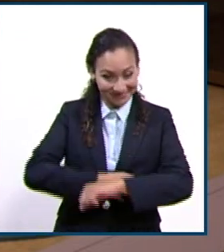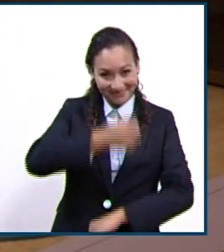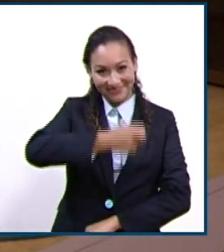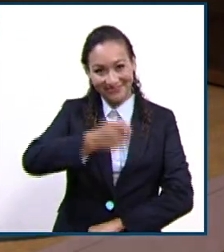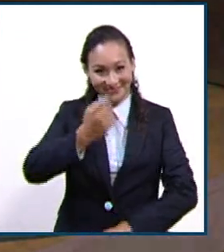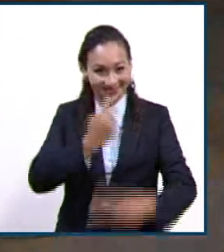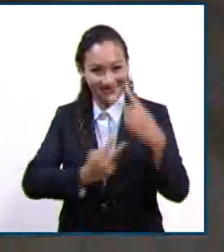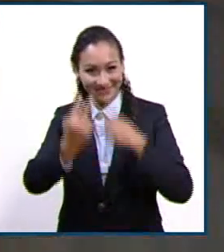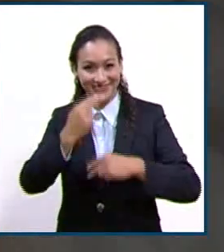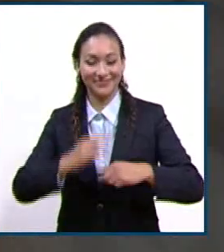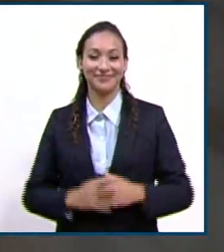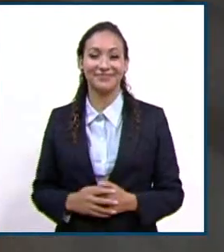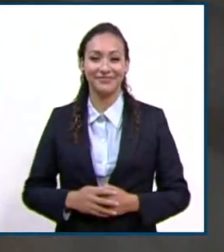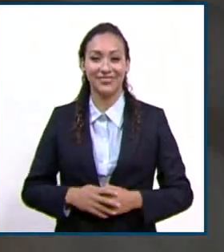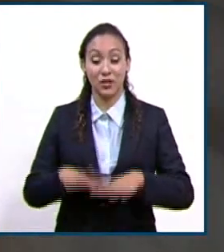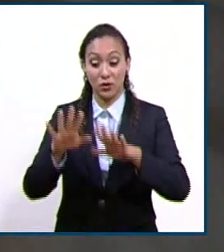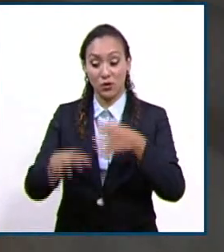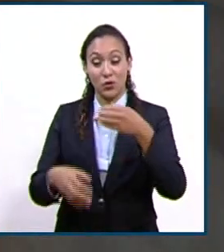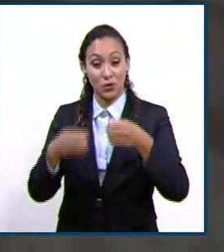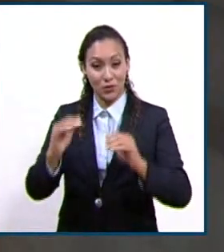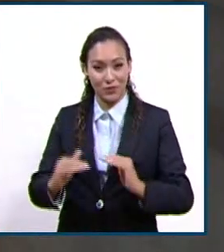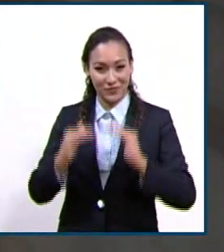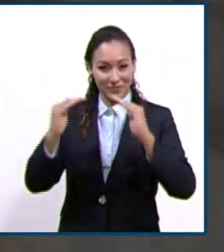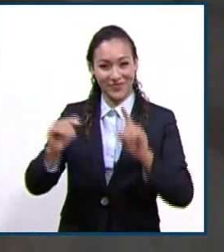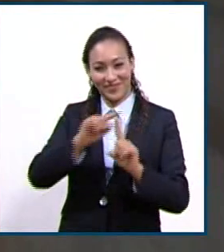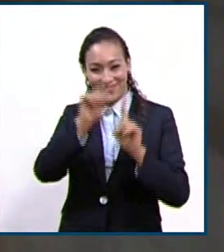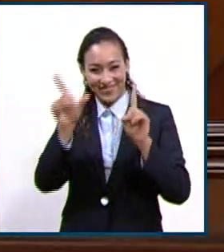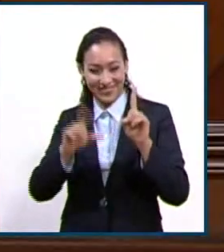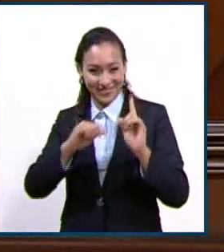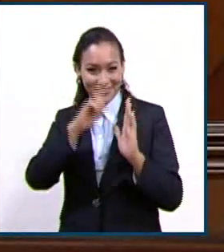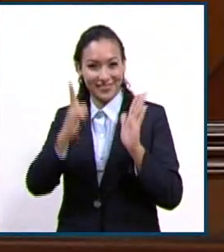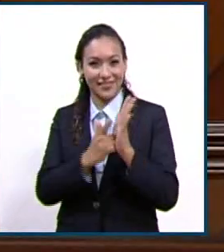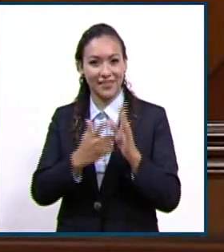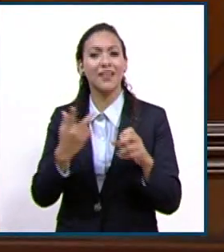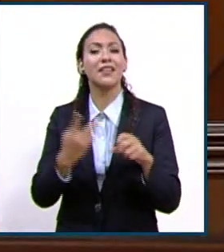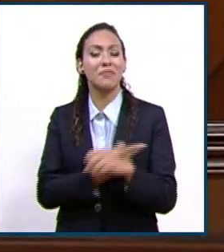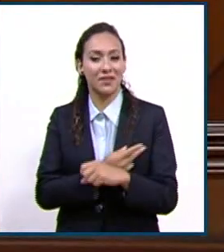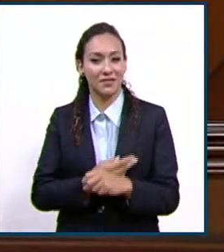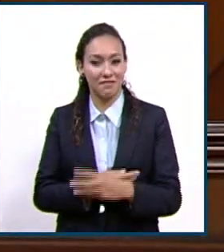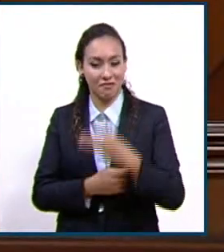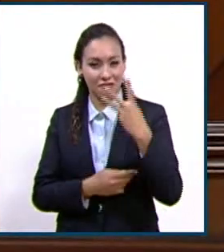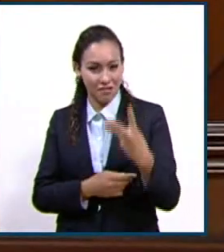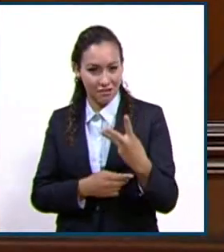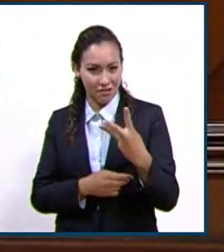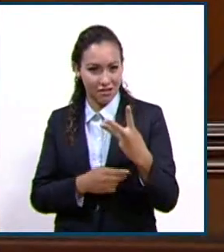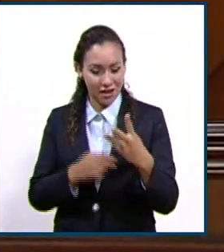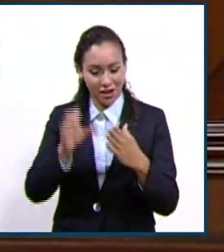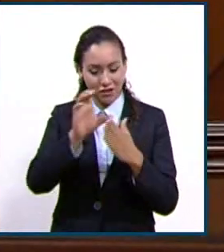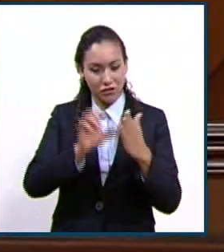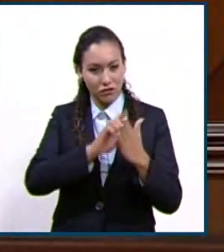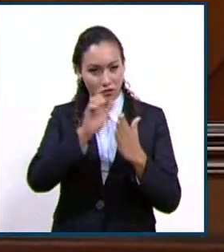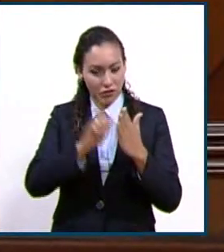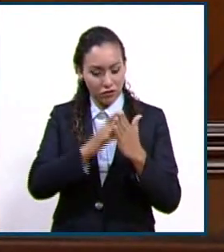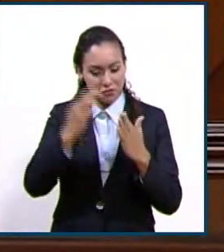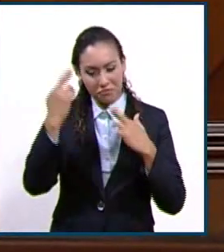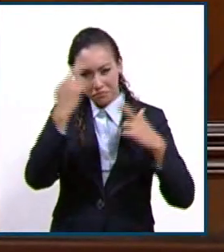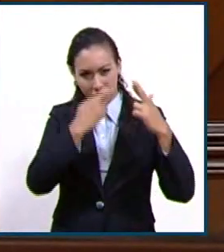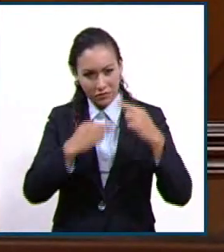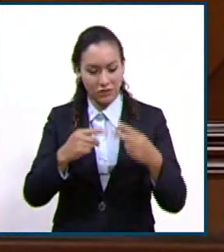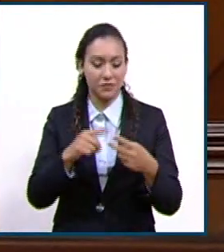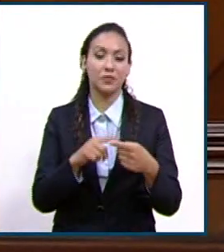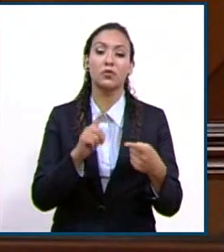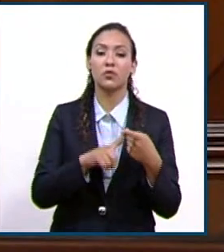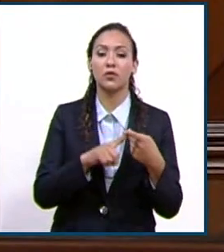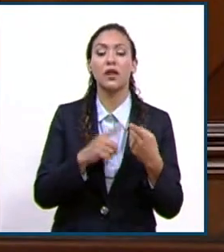esta transmisión. El Pleno de la Suprema Corte de Justicia resolvió 3 acciones de inconstitucionalidad. La primera de ellas